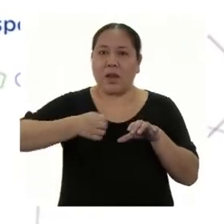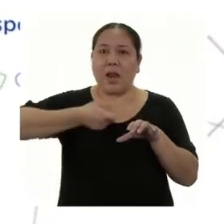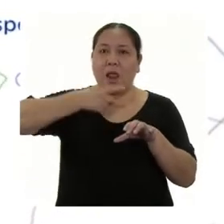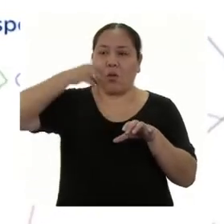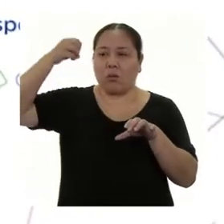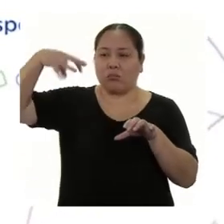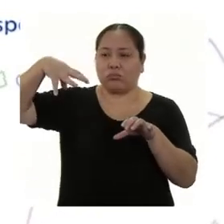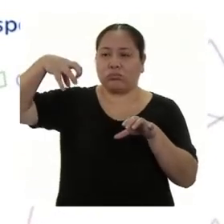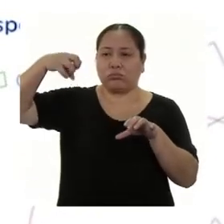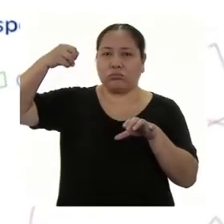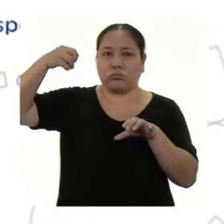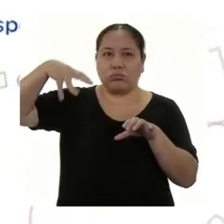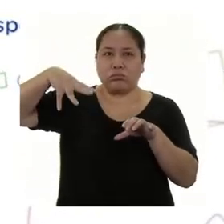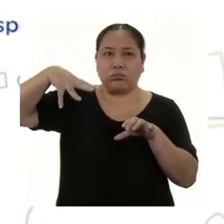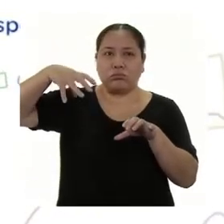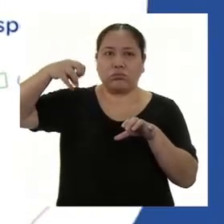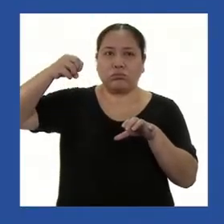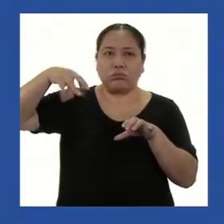casero.